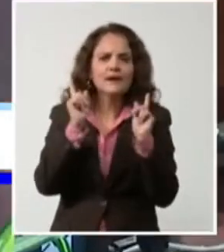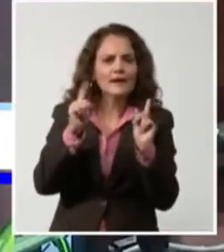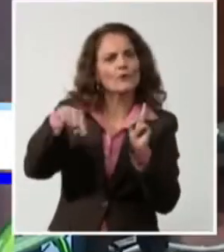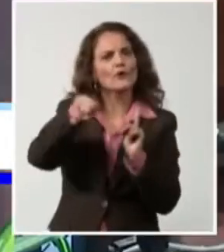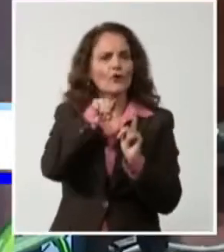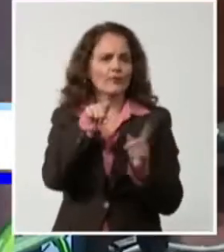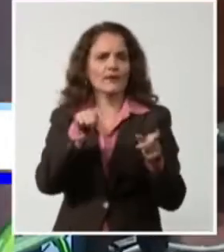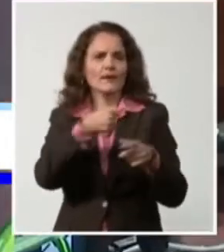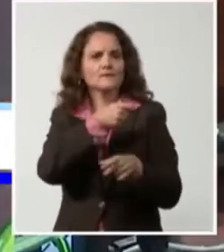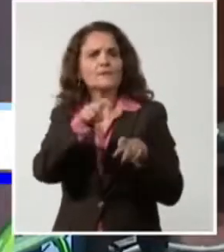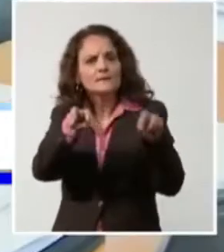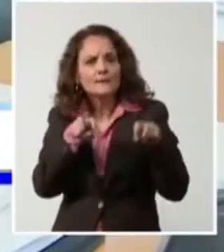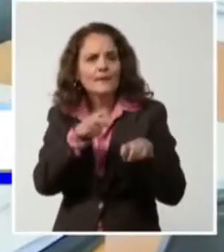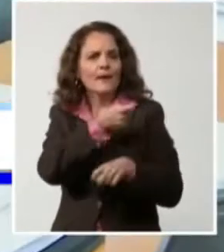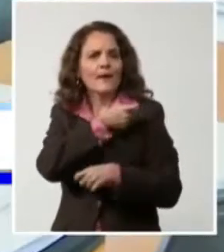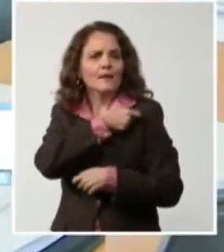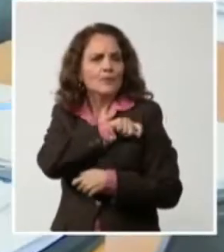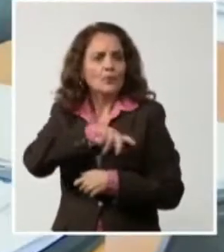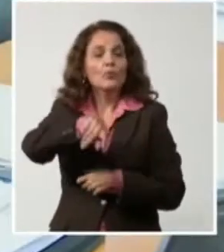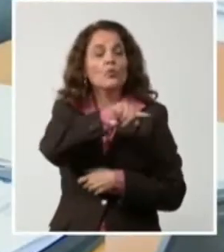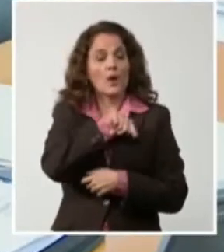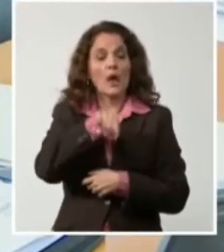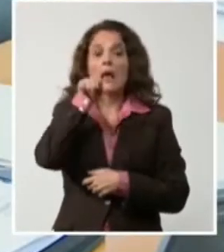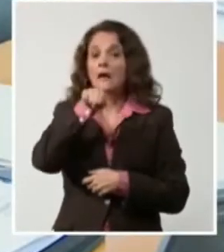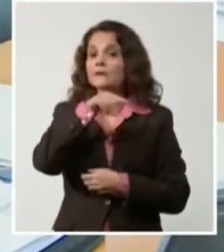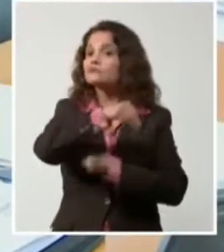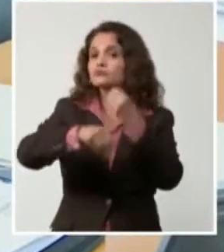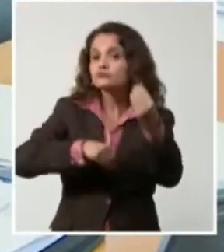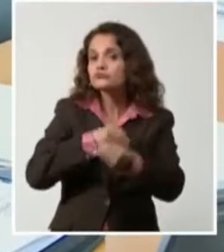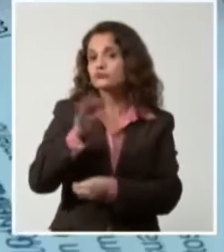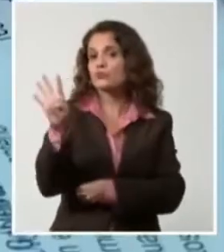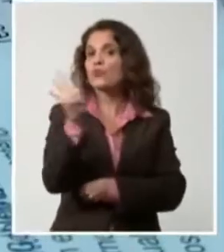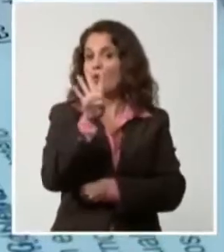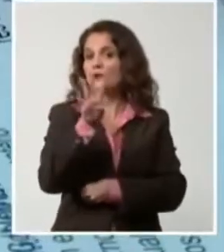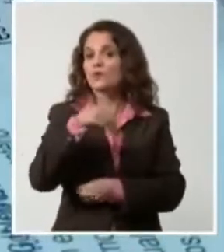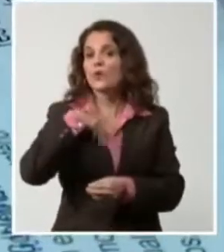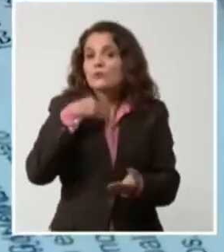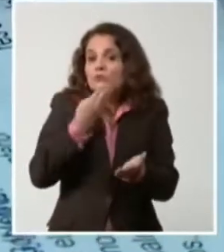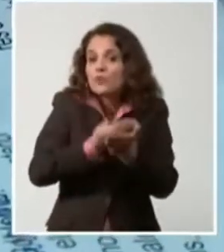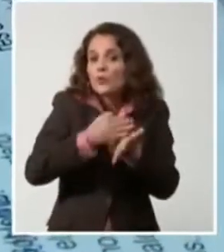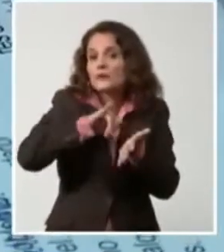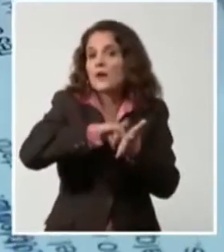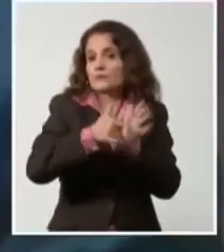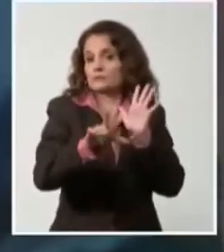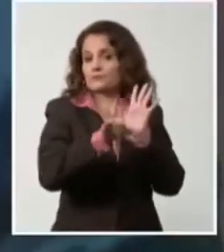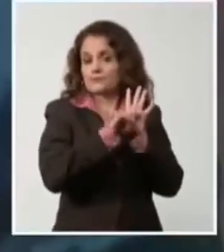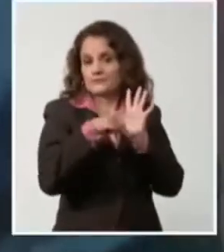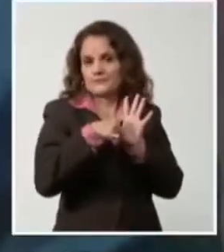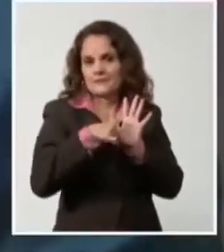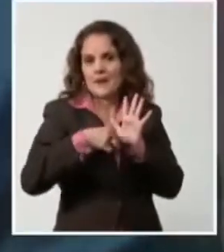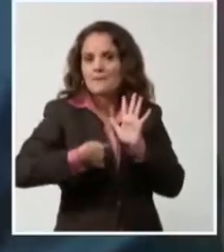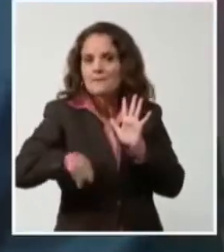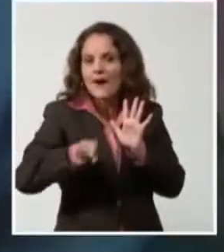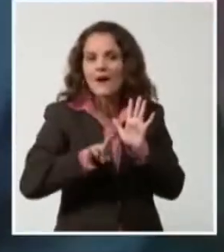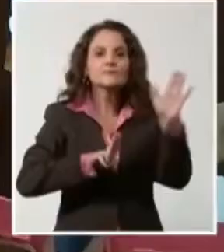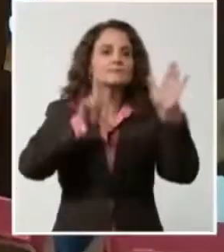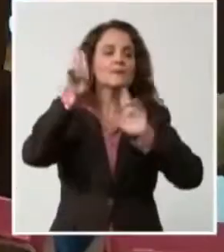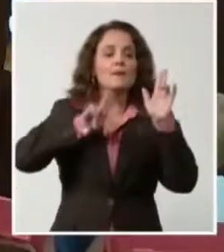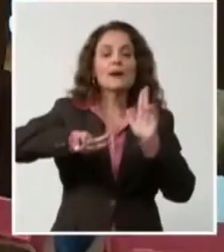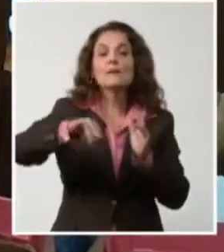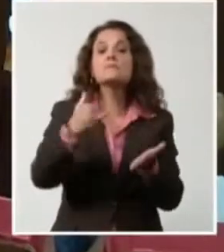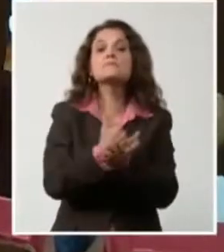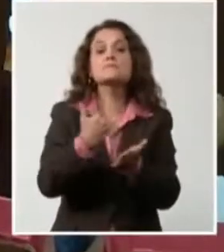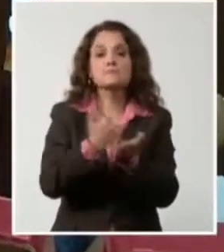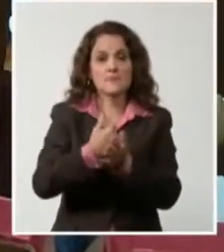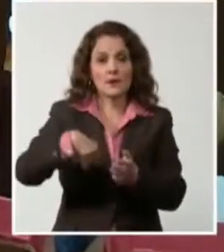que se tuvieron en cuenta modificaciones a 4 anteproyectos de ley que se someterán a aprobación por la máxima legislatura este miércoles